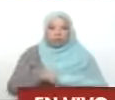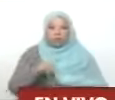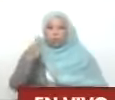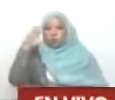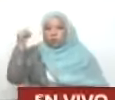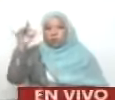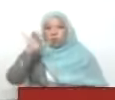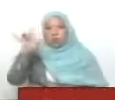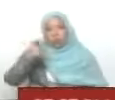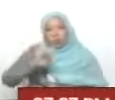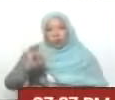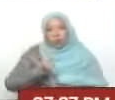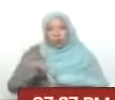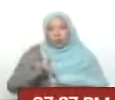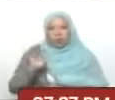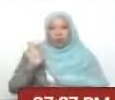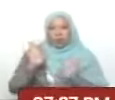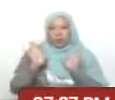están llegando